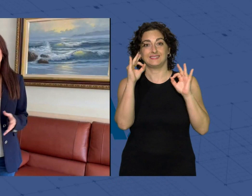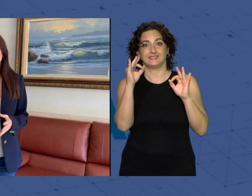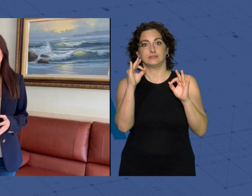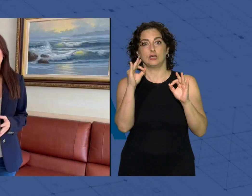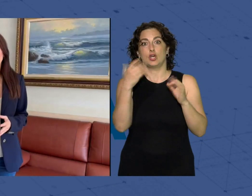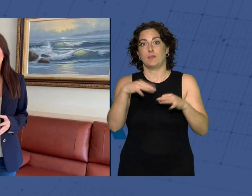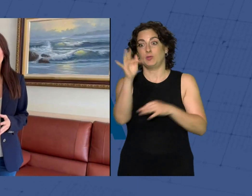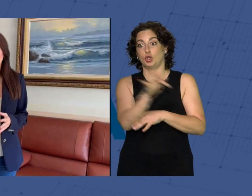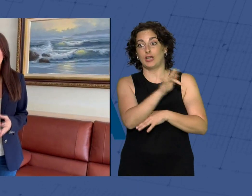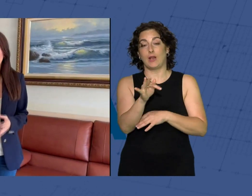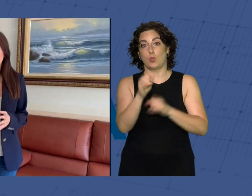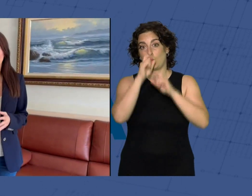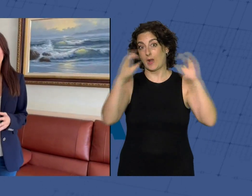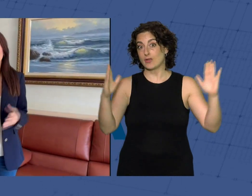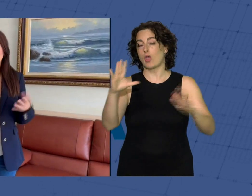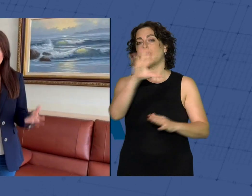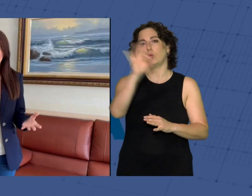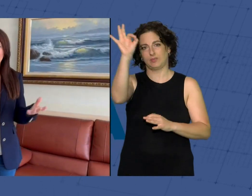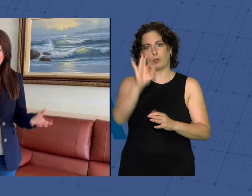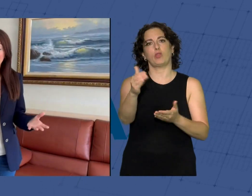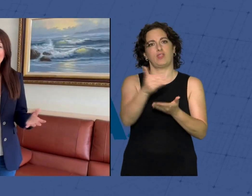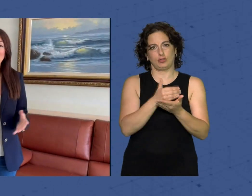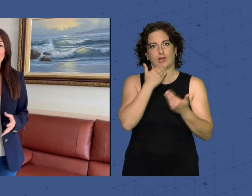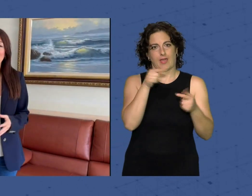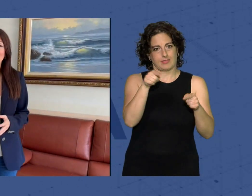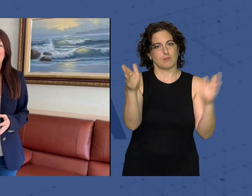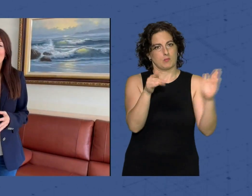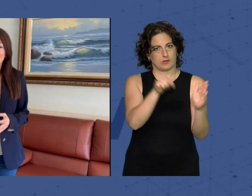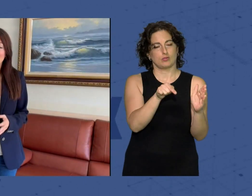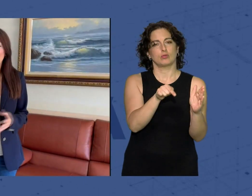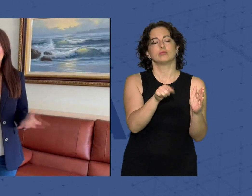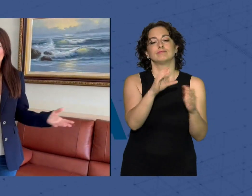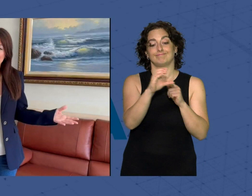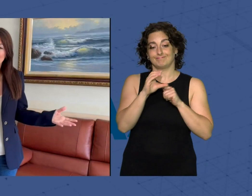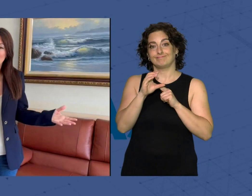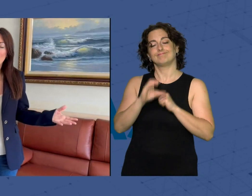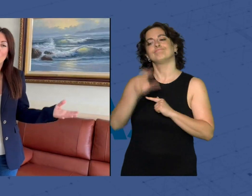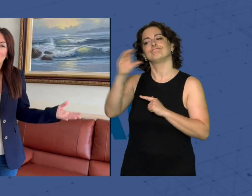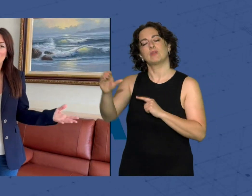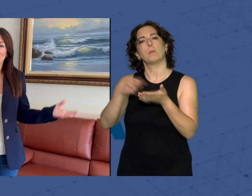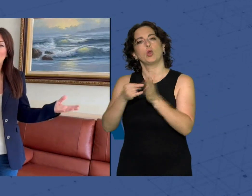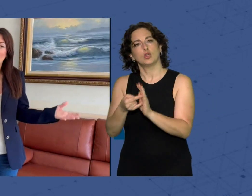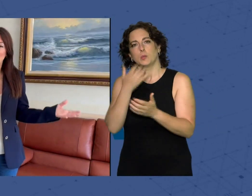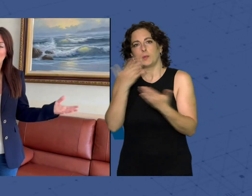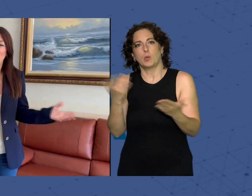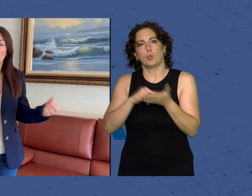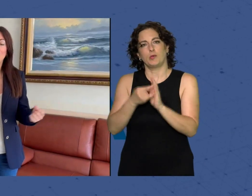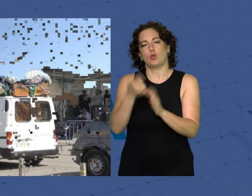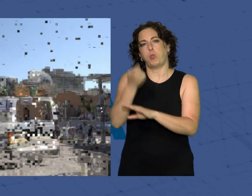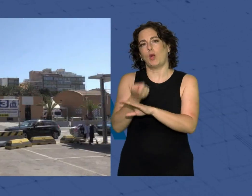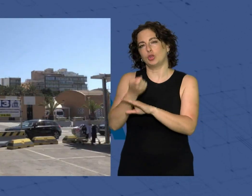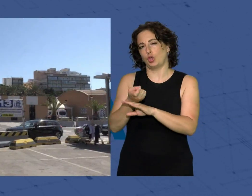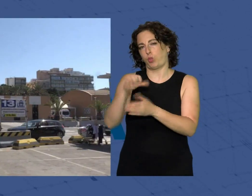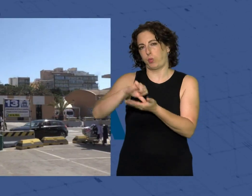percibe la autoridad portuaria anualmente que nos sirven además para poder invertirlo en proyectos como el proyecto Puerto Ciudad